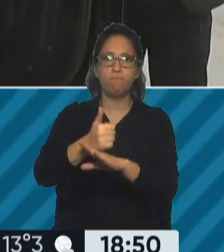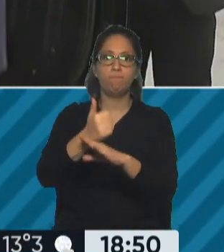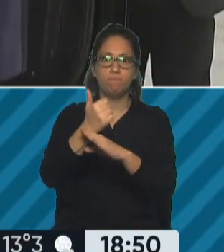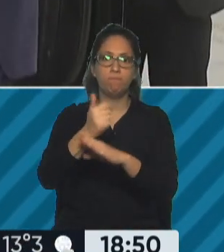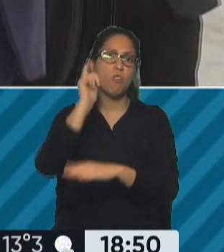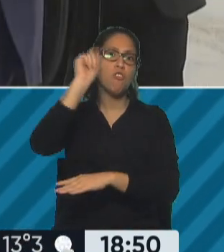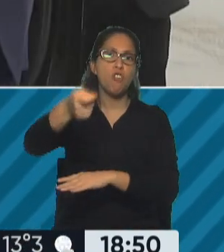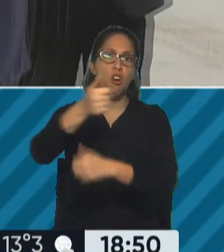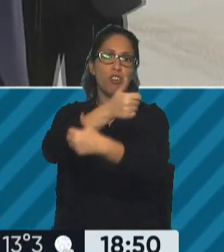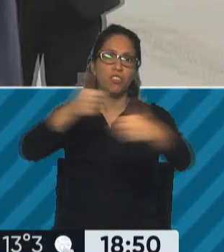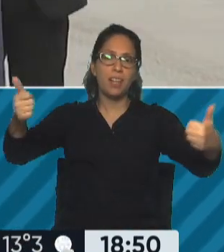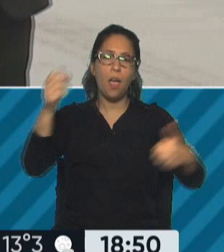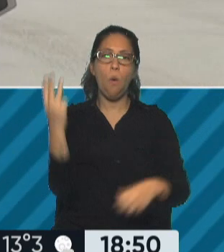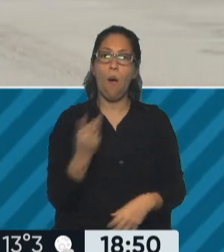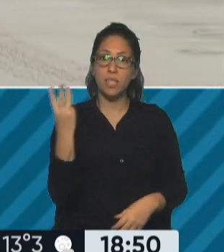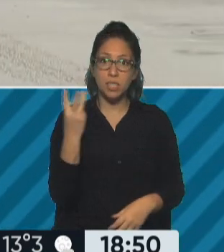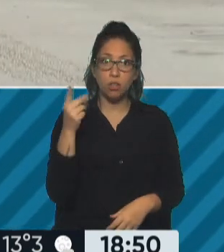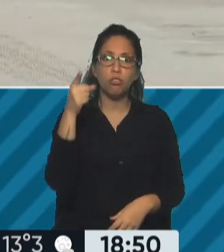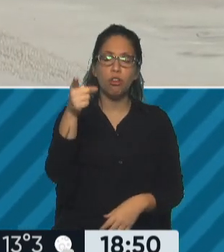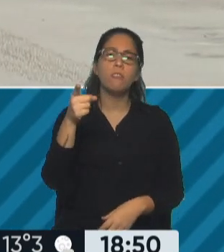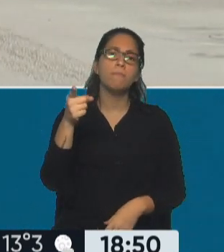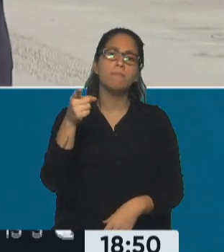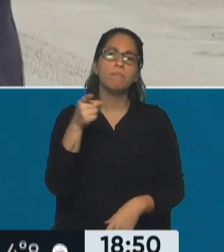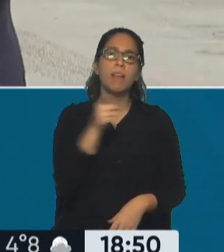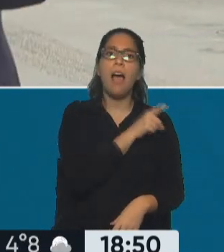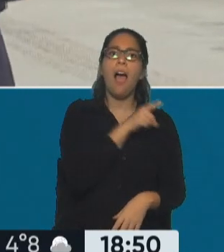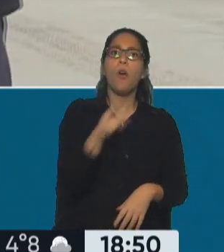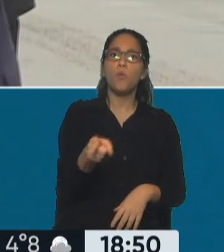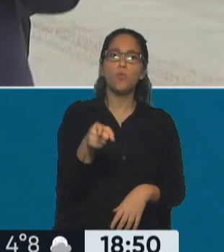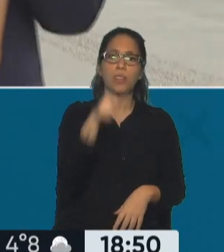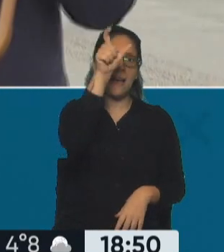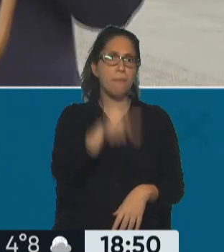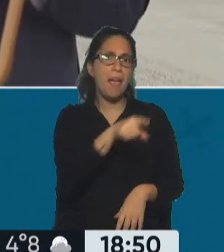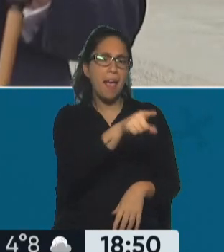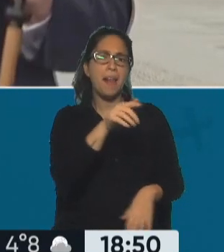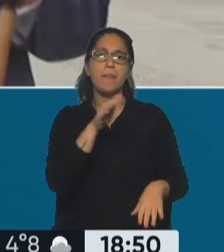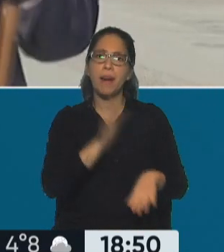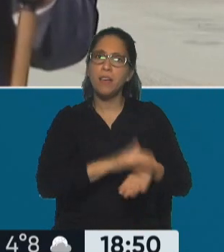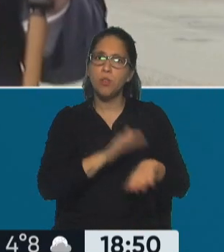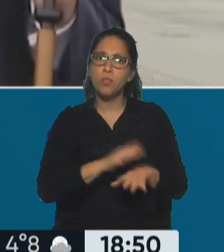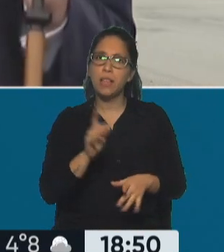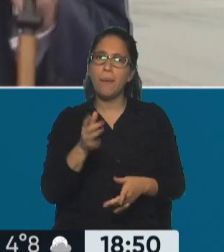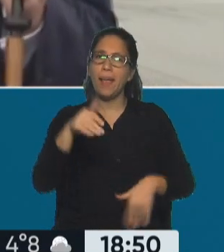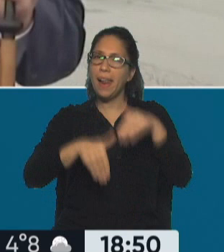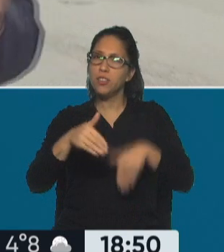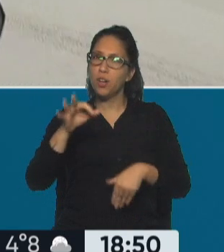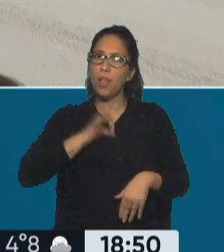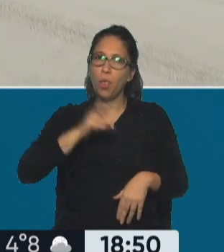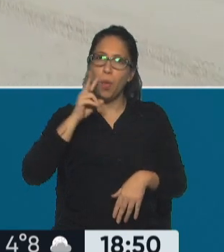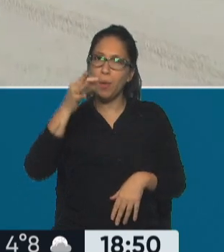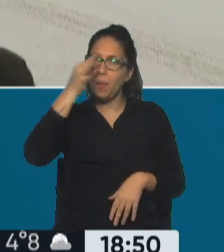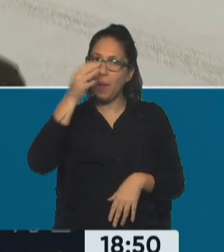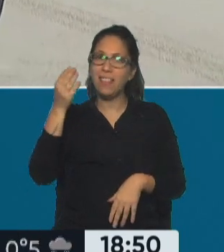una corte federal de Washington acusado de intentar alterar el resultado de las elecciones de 2020 tras